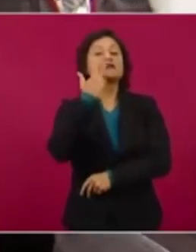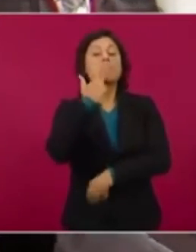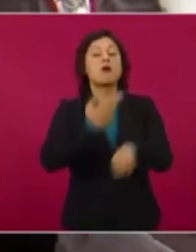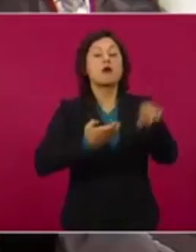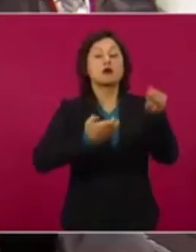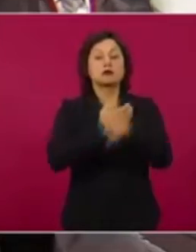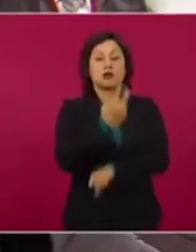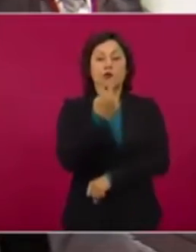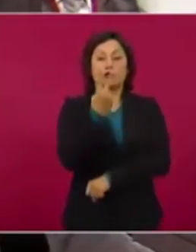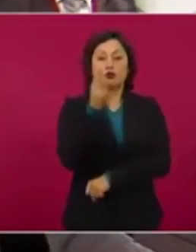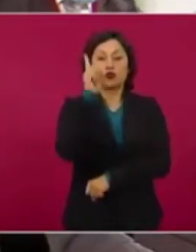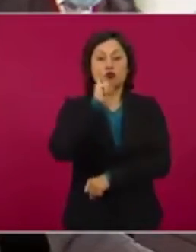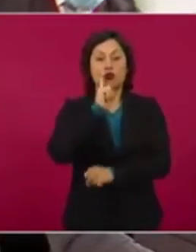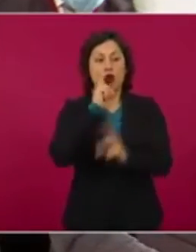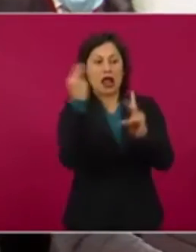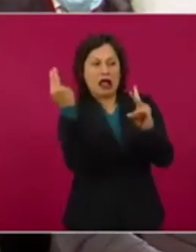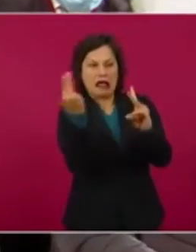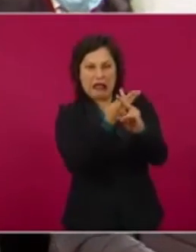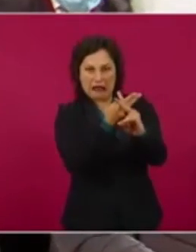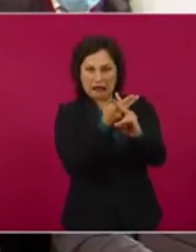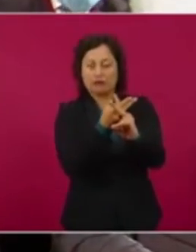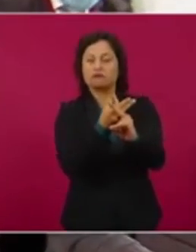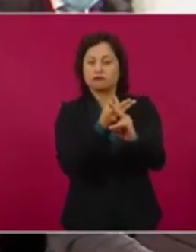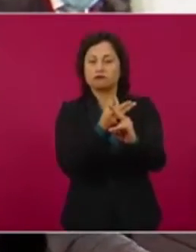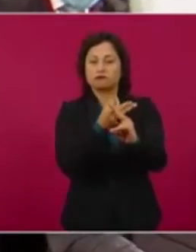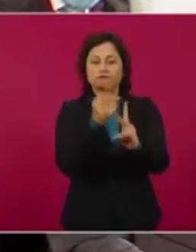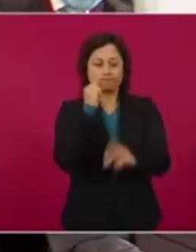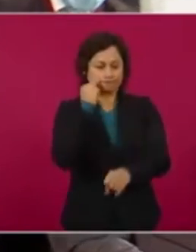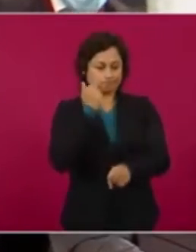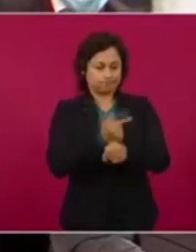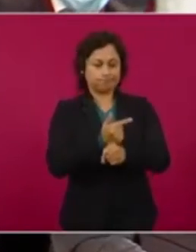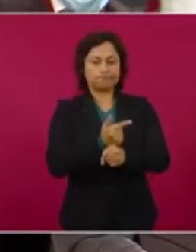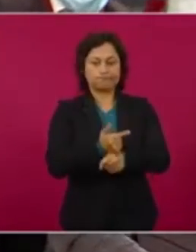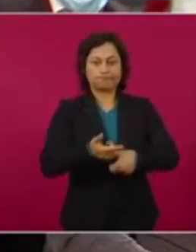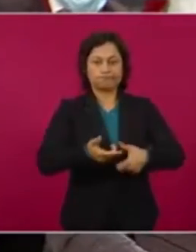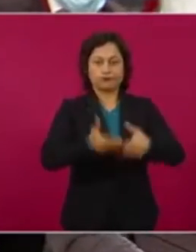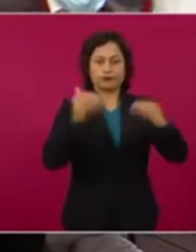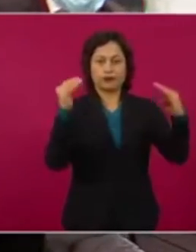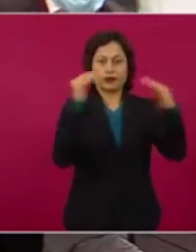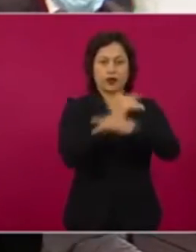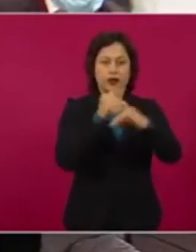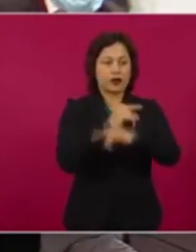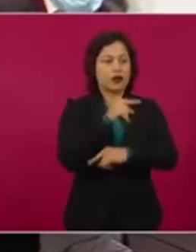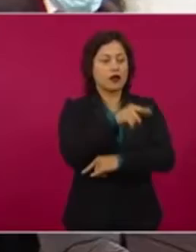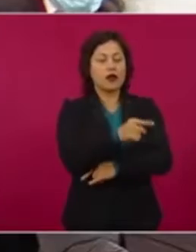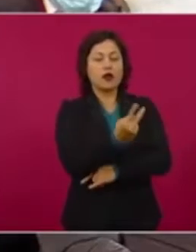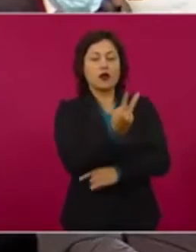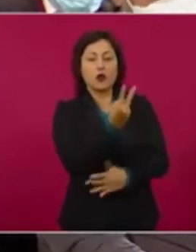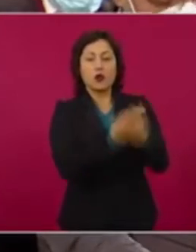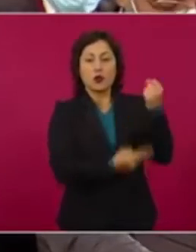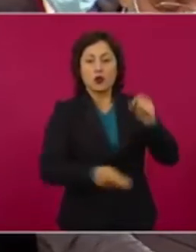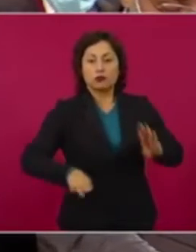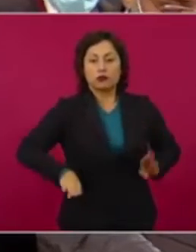descuartizadas, encontradas en una carretera y eran una pareja de mujeres lesbianas.